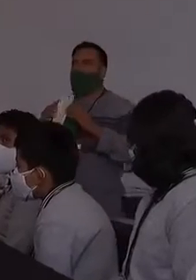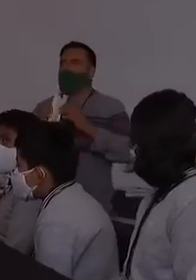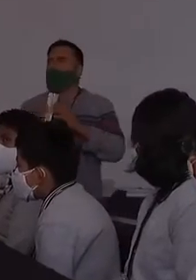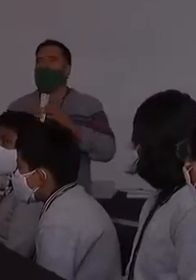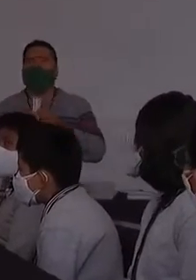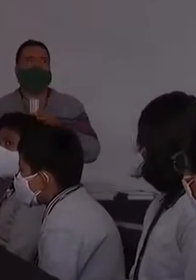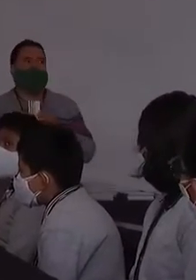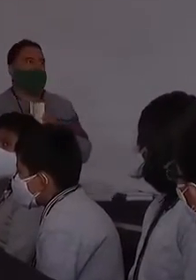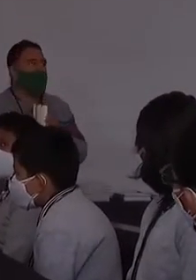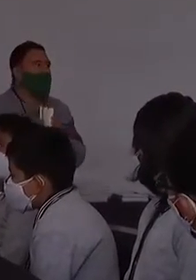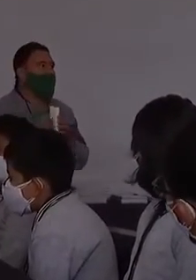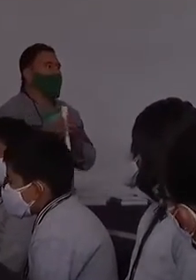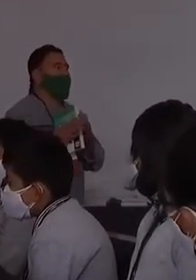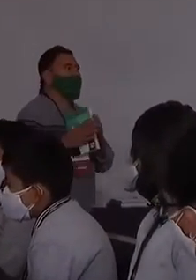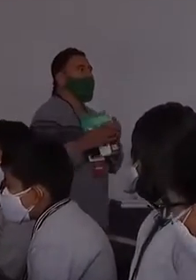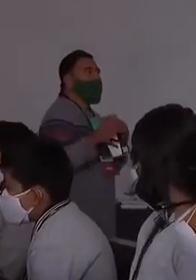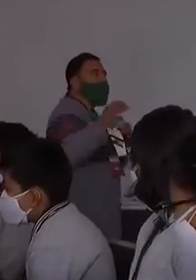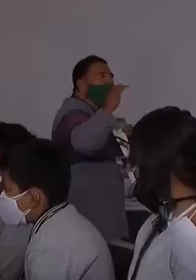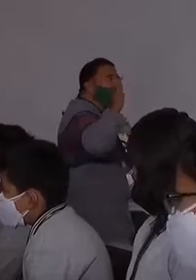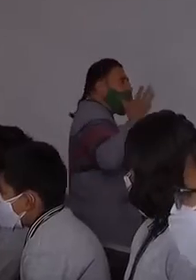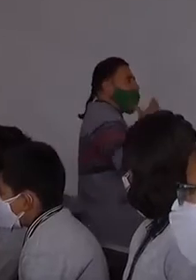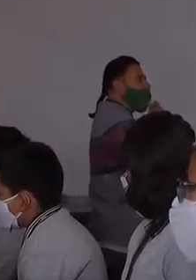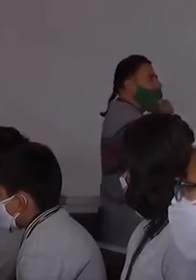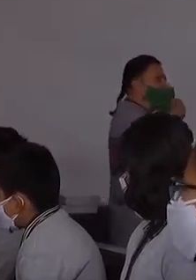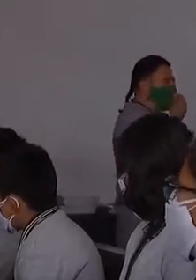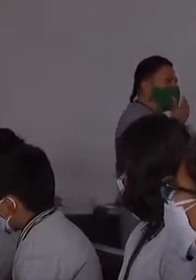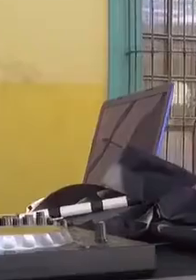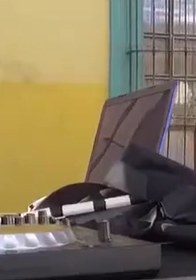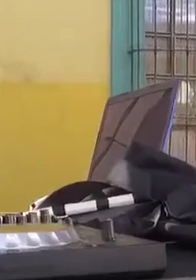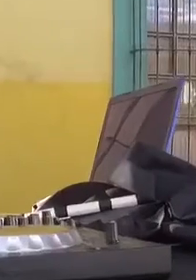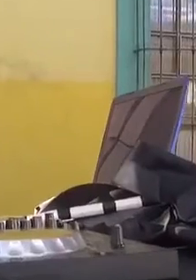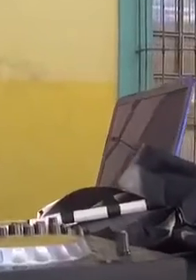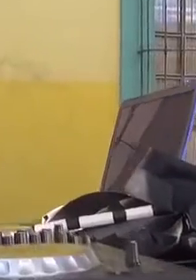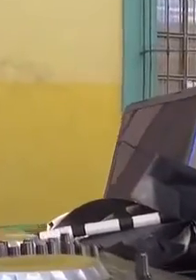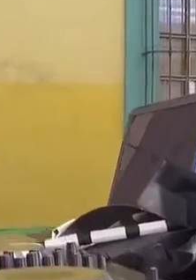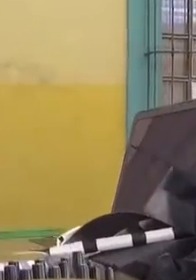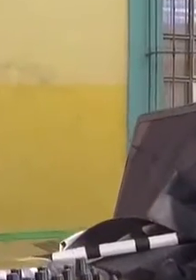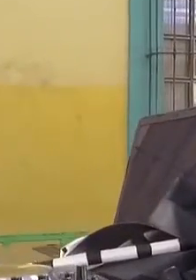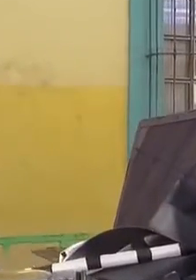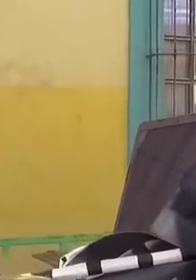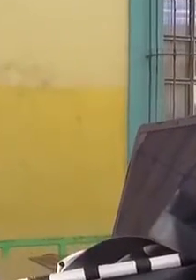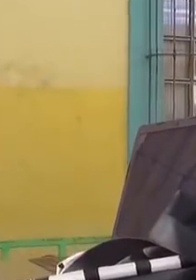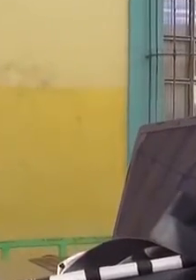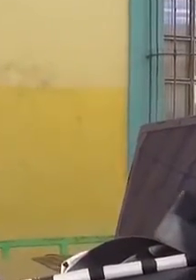IEPO y todos los que participaron en esto para pues poder llegar a participar en esta